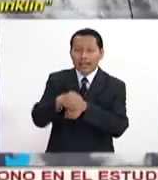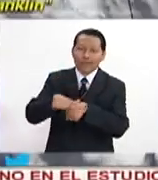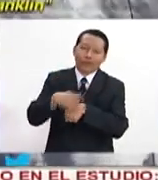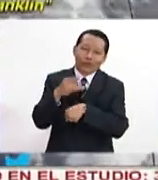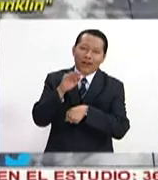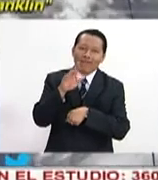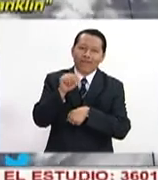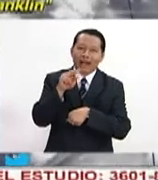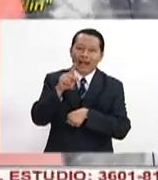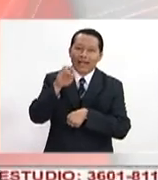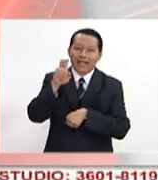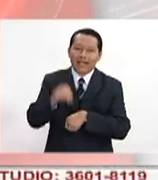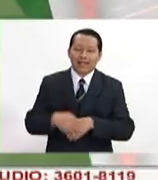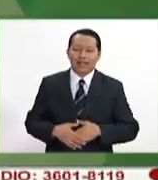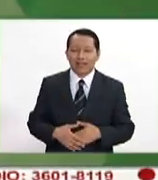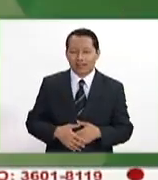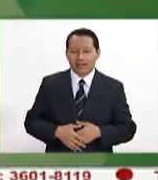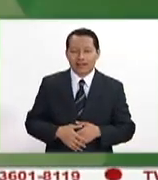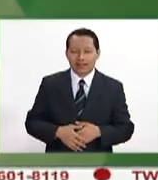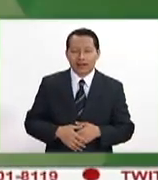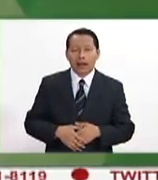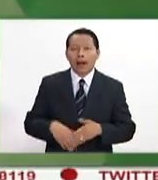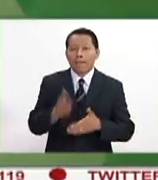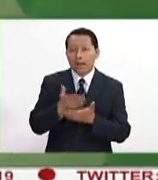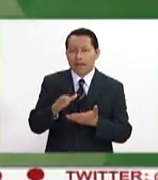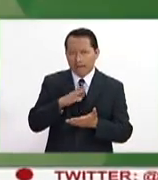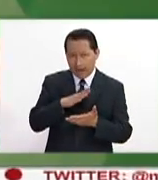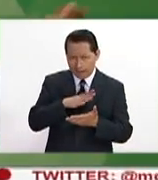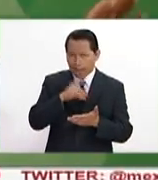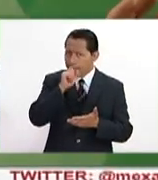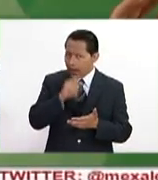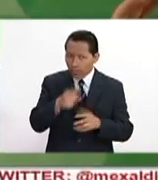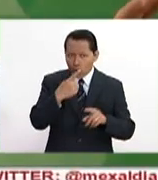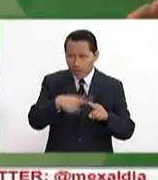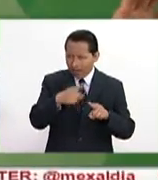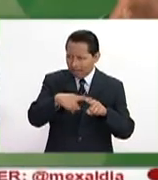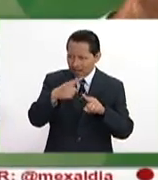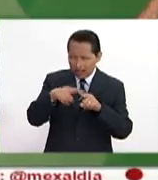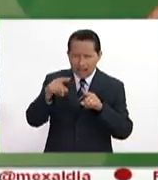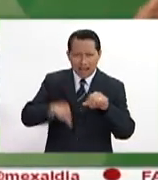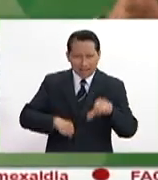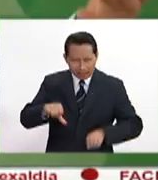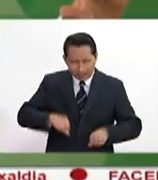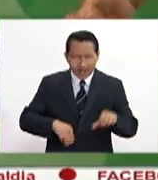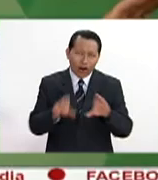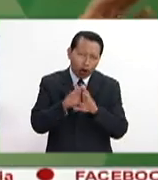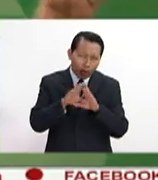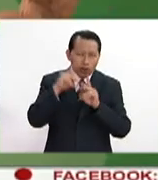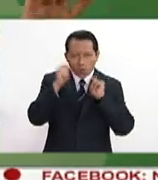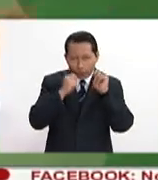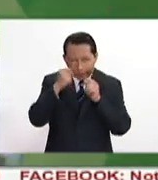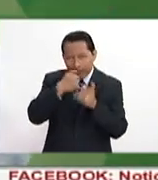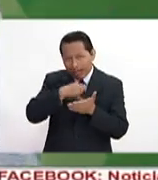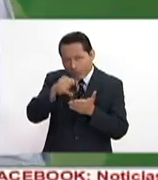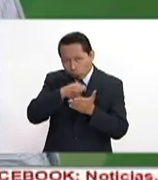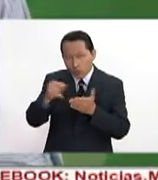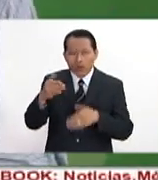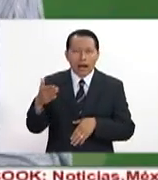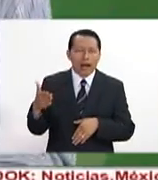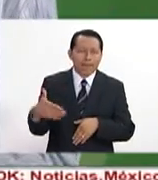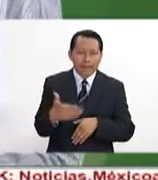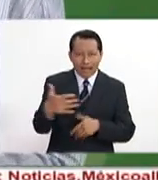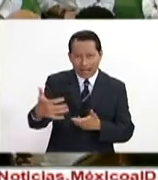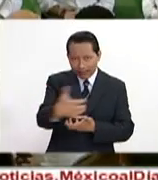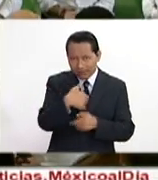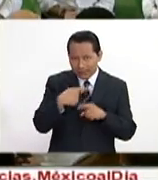deje Franklin. Además de estar diversificado en otras actividades como el turismo, la agricultura, la pesca,